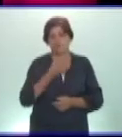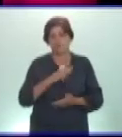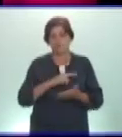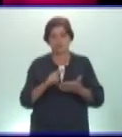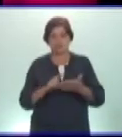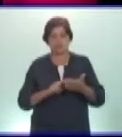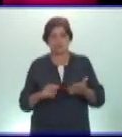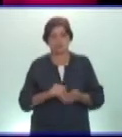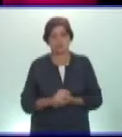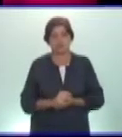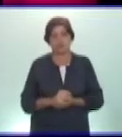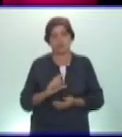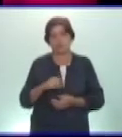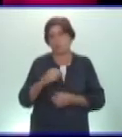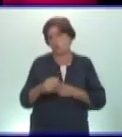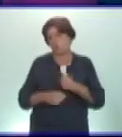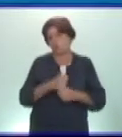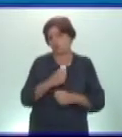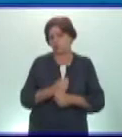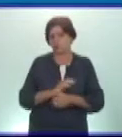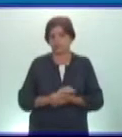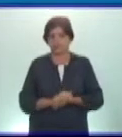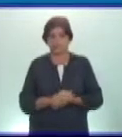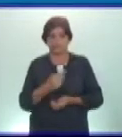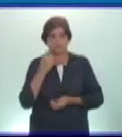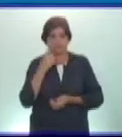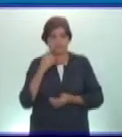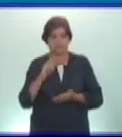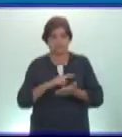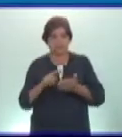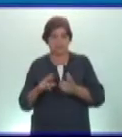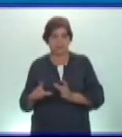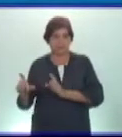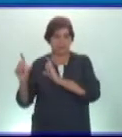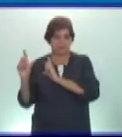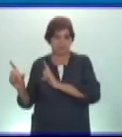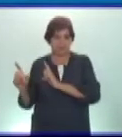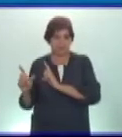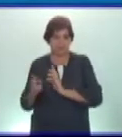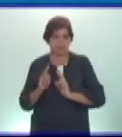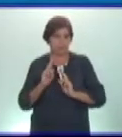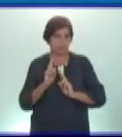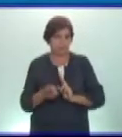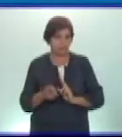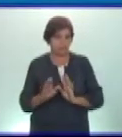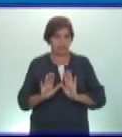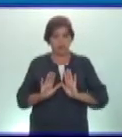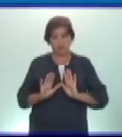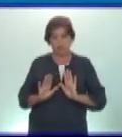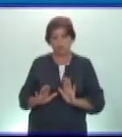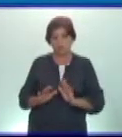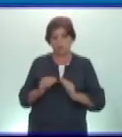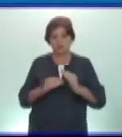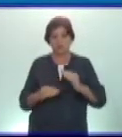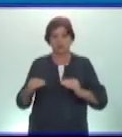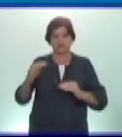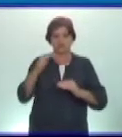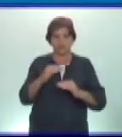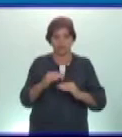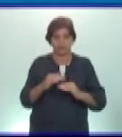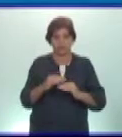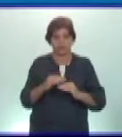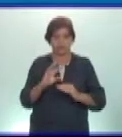cuándo lo utilizamos. Fíjense que el punto y coma indica una pausa superior a la marcada por la coma